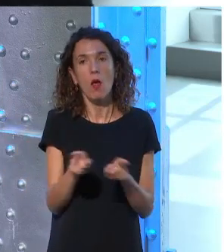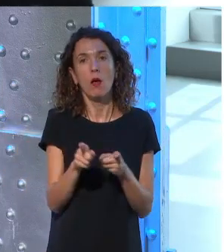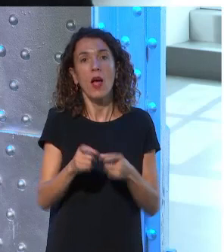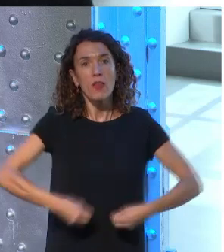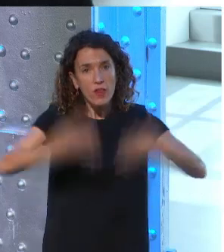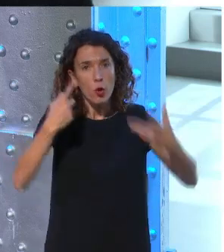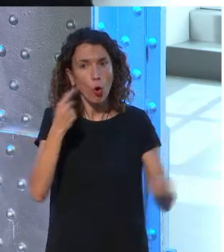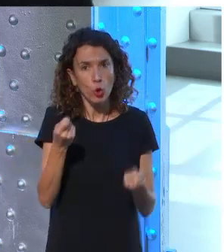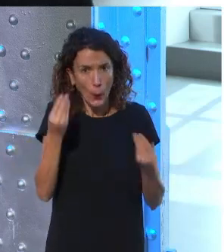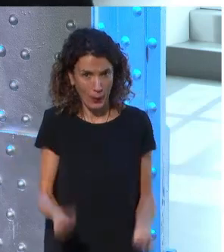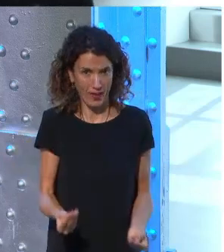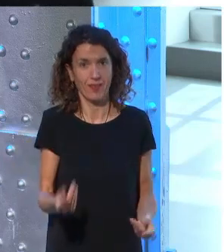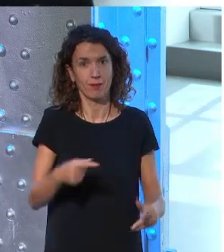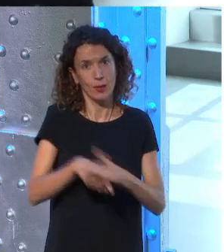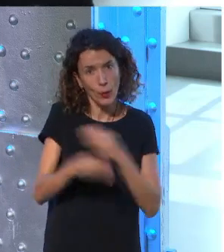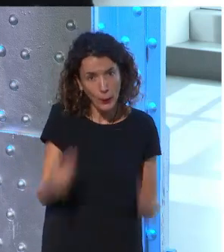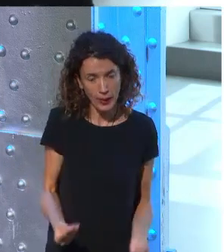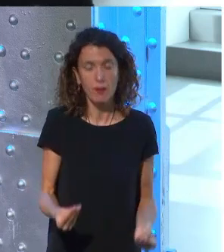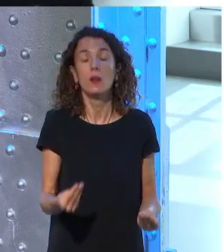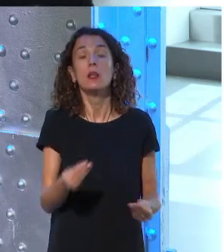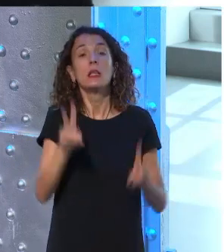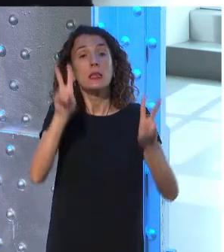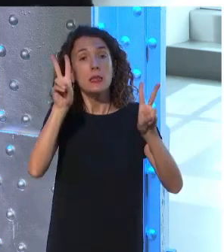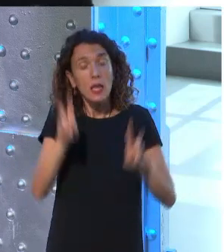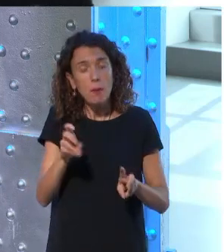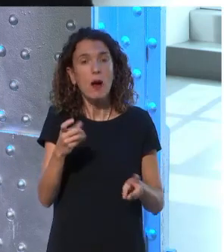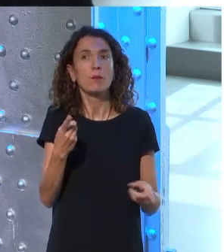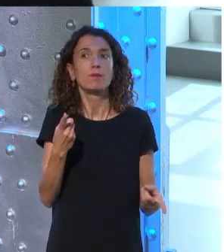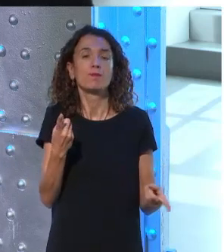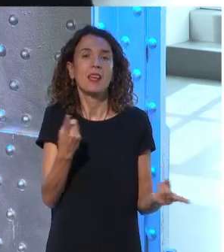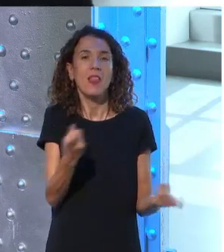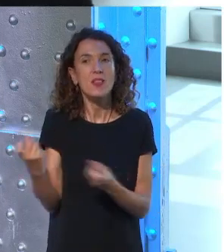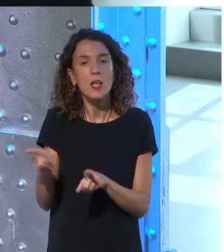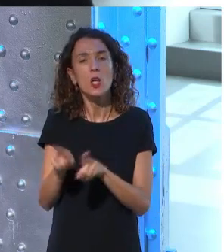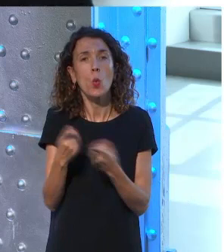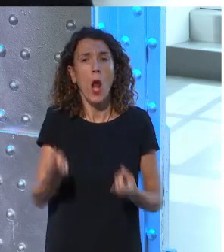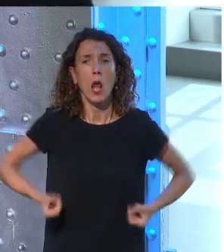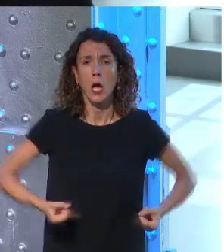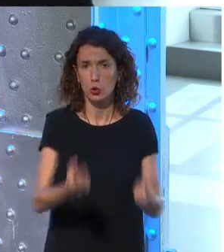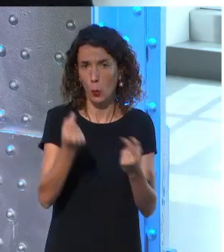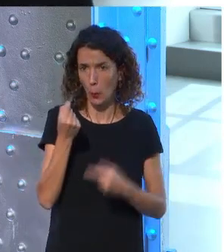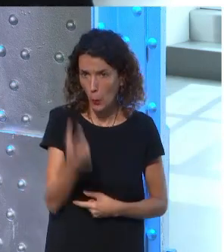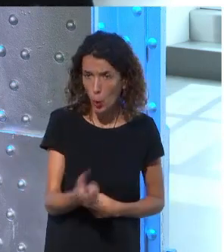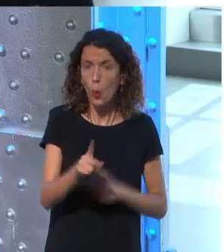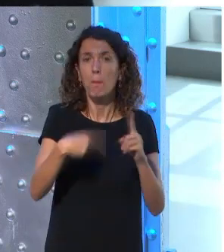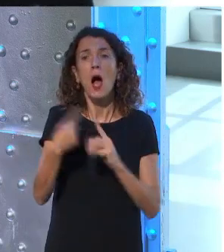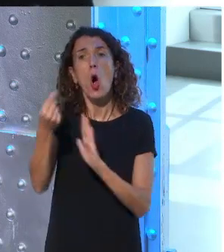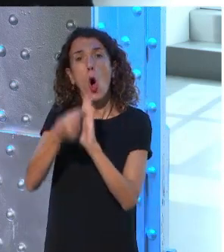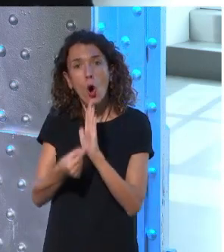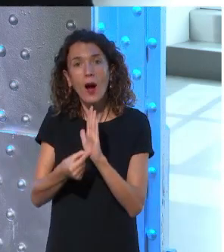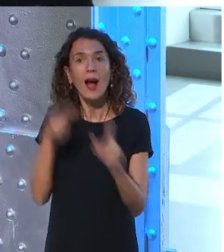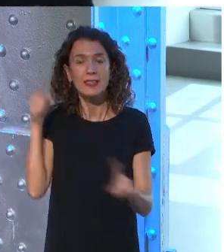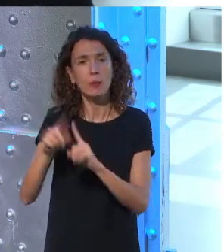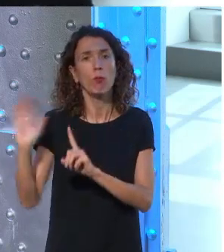esos edificios. Y es un tema que, bueno, que requiere eso, muy bajo coste y objetivos